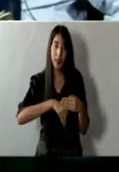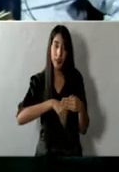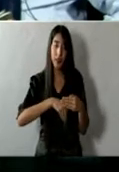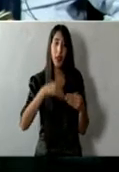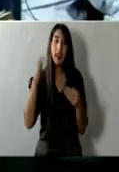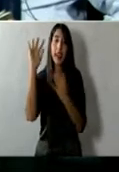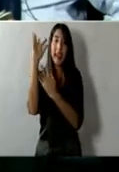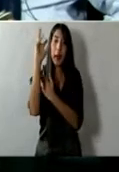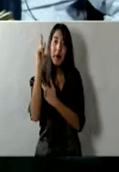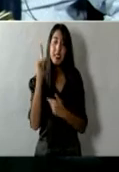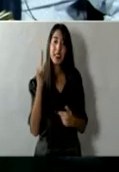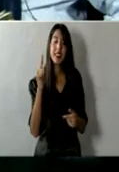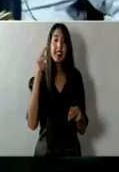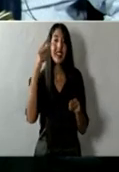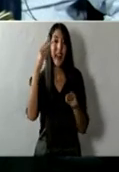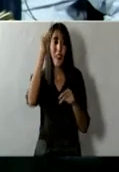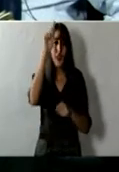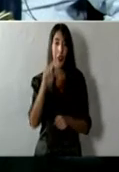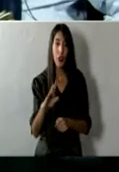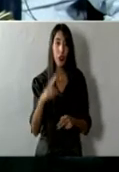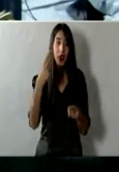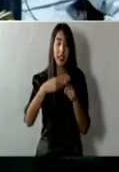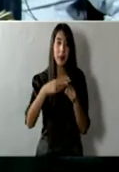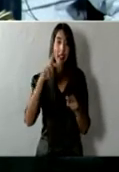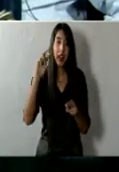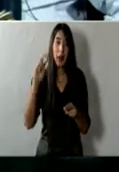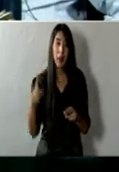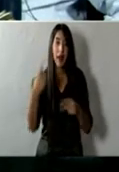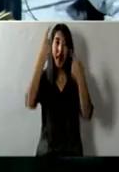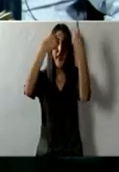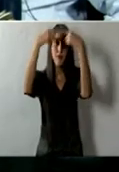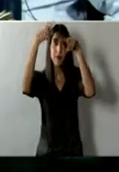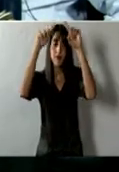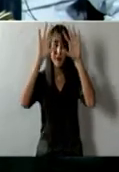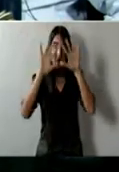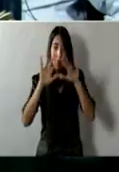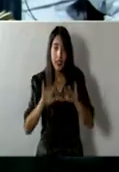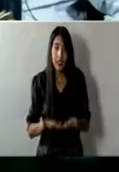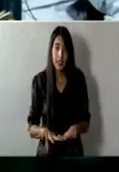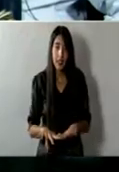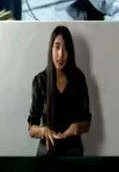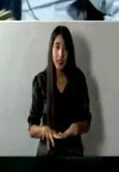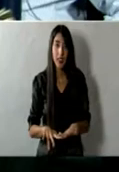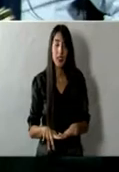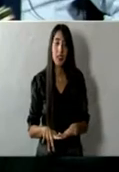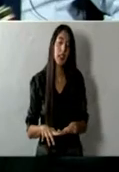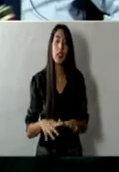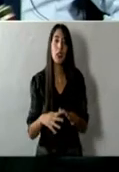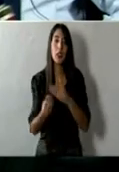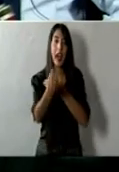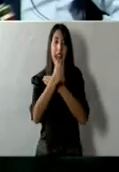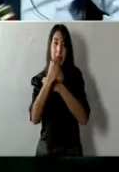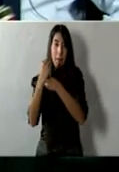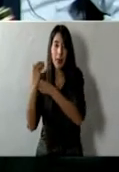de la presencia de Dios esté descendiendo en nuestra vida, nos esté nutriendo, nos esté alimentando